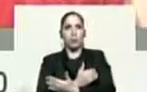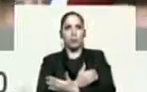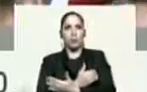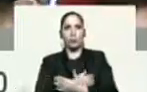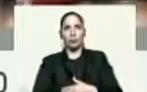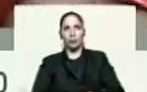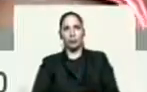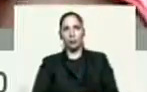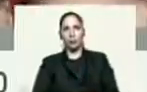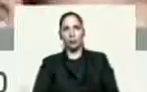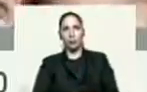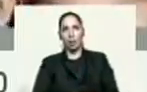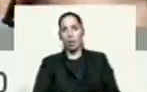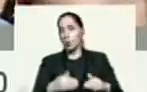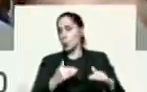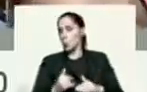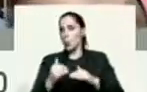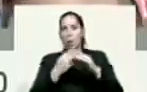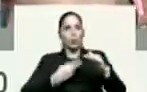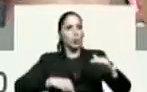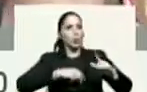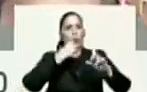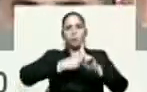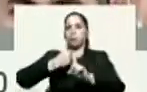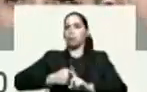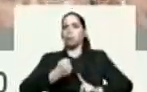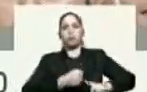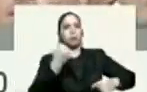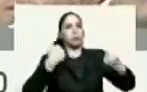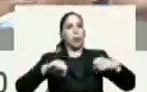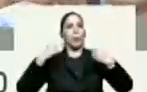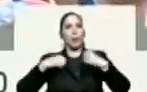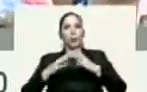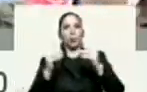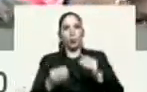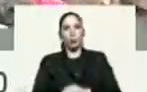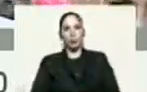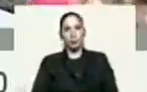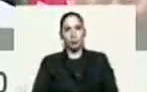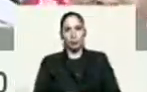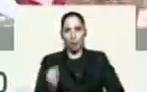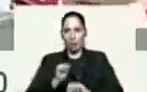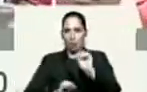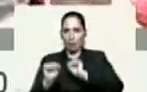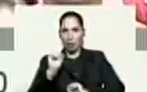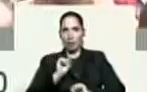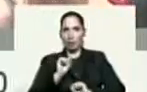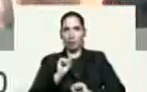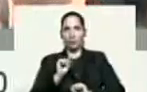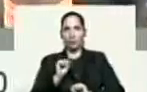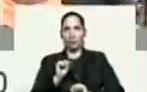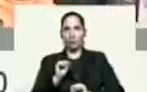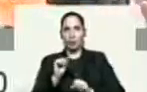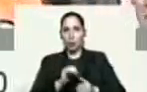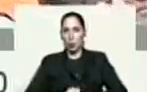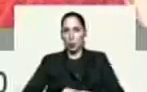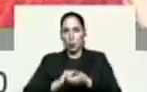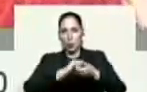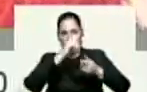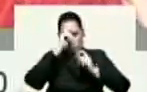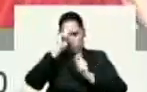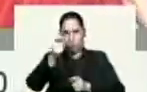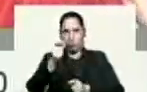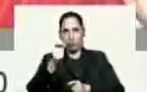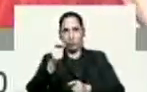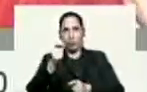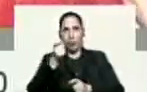De todas maneras, ahí estaremos nosotros preparados y nosotras todos preparados para defenderlo. A Trujillo un reconocimiento